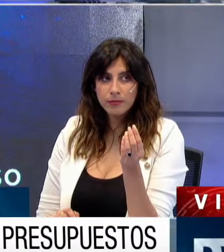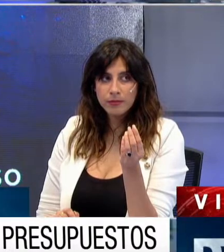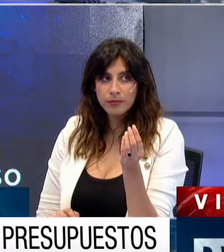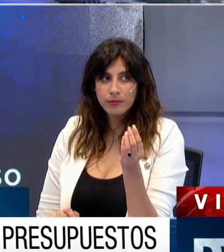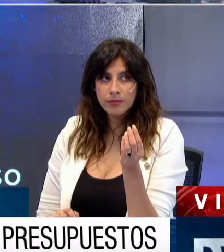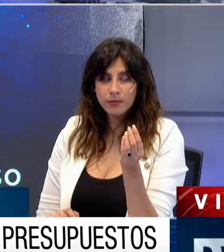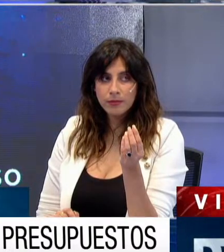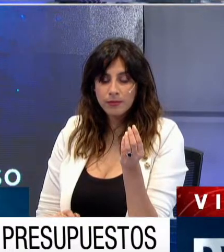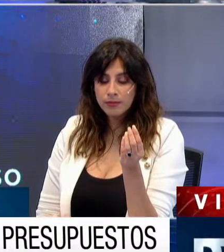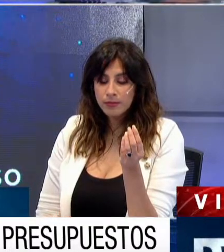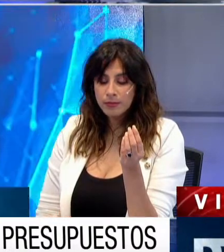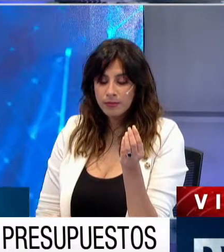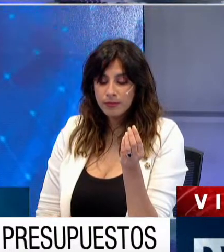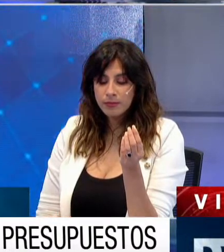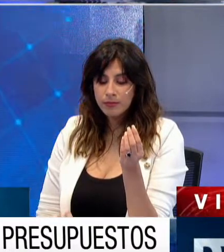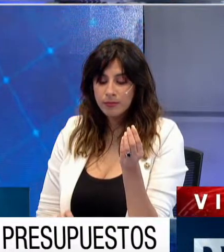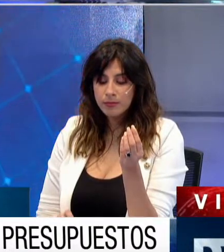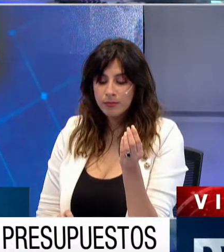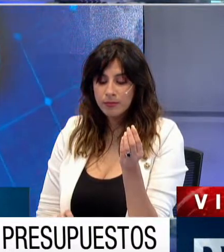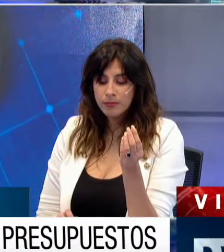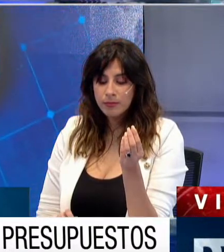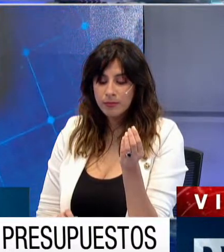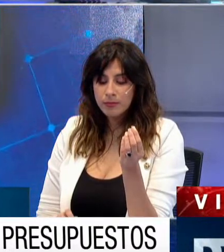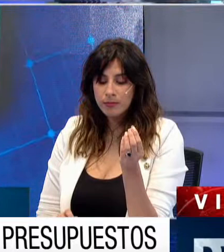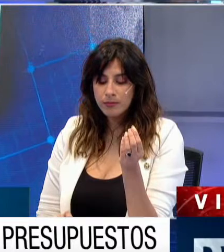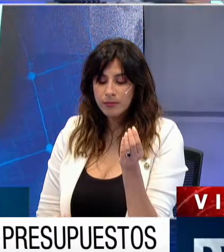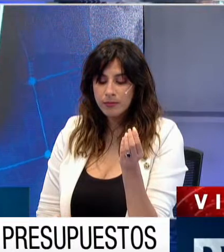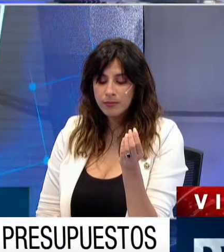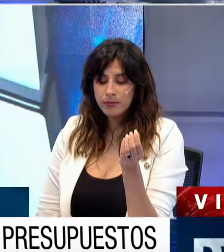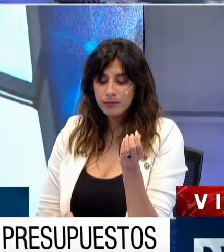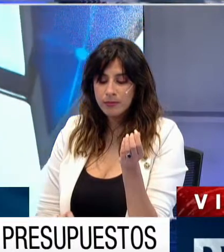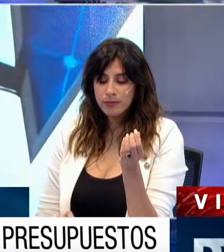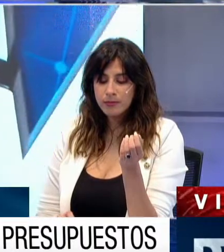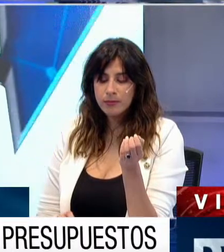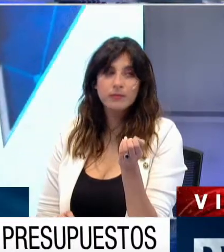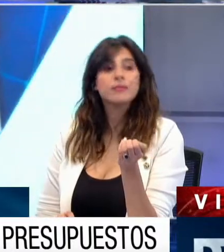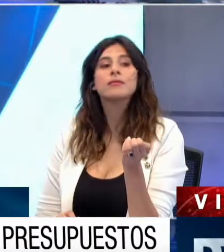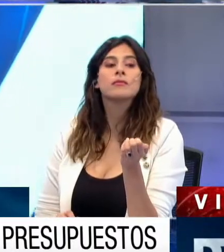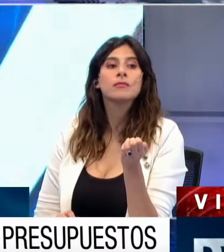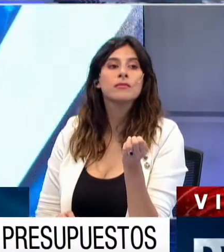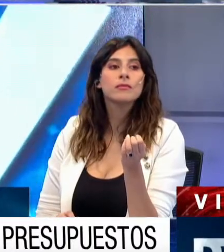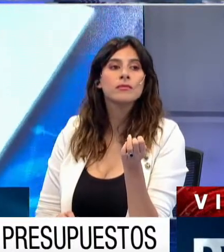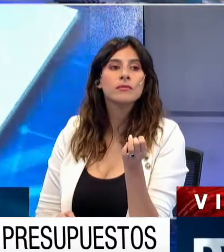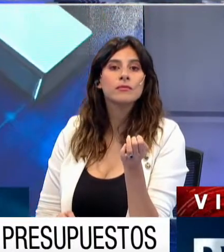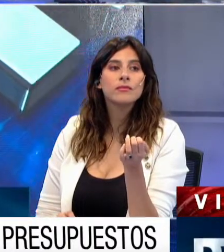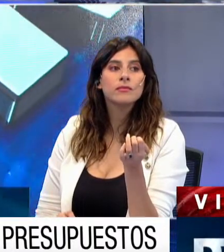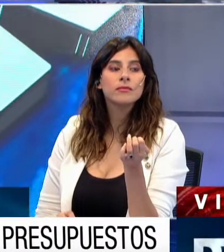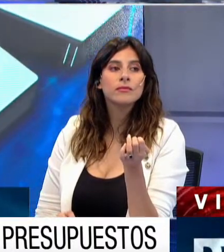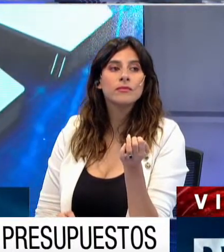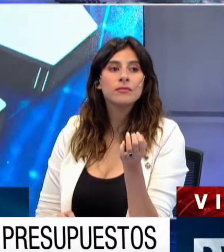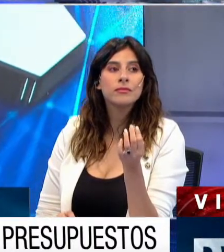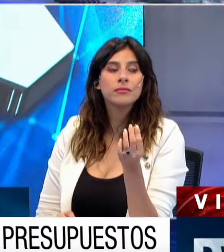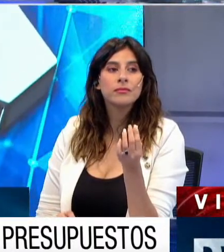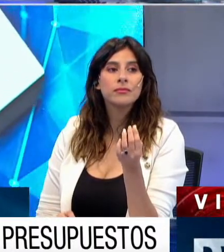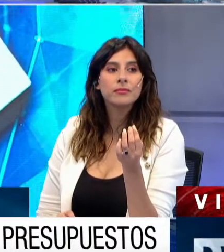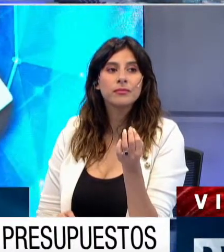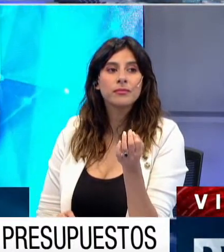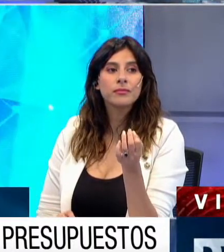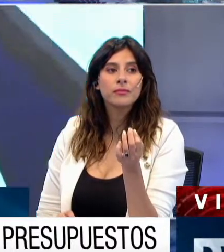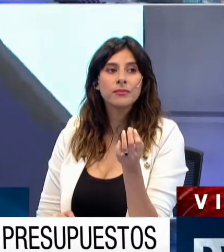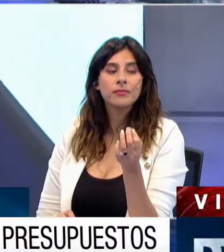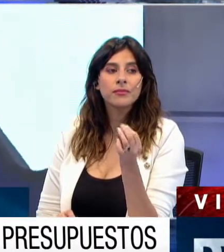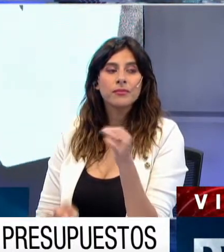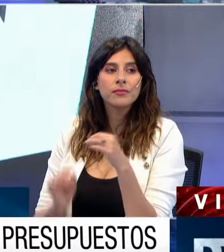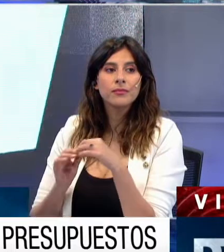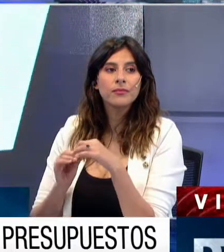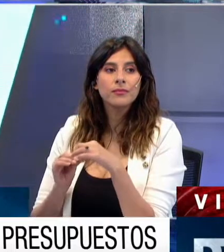ayer Tognoli dijo que en esta comisión posiblemente, y no quiero dejar de decirlo exactamente, justamente en la de seguridad interior, a partir del mediodía,